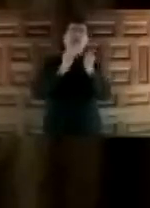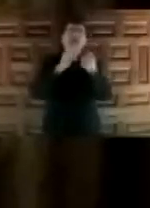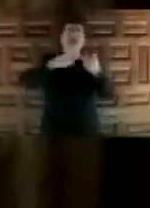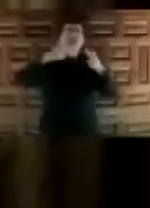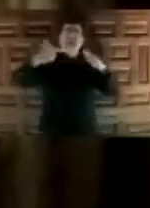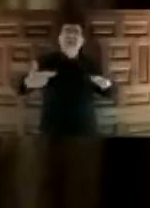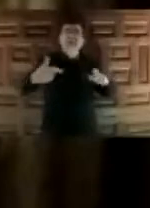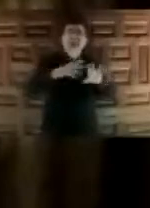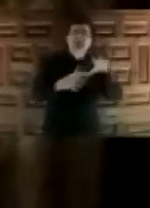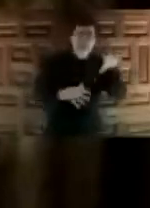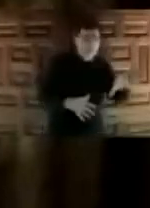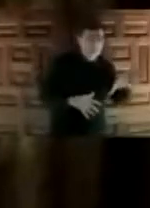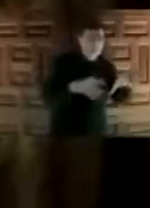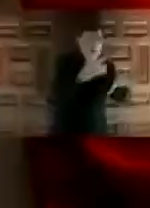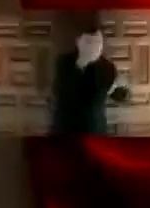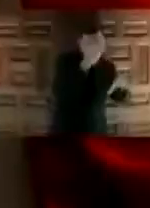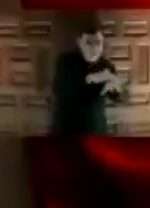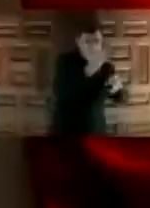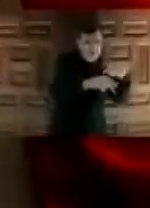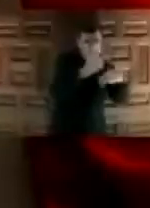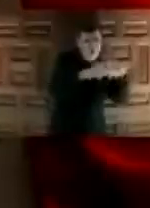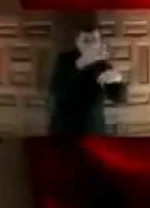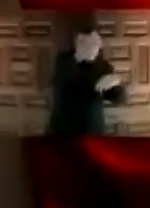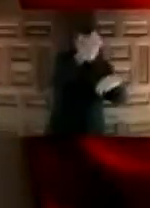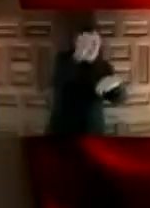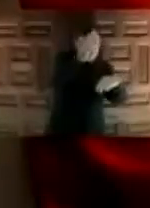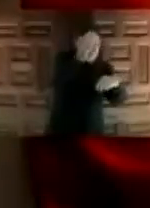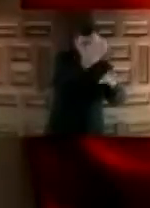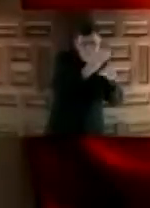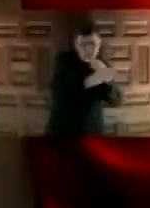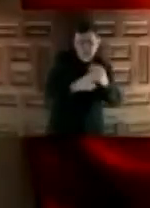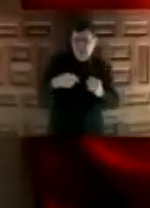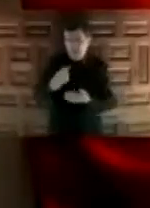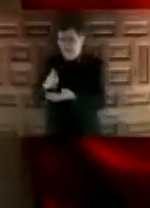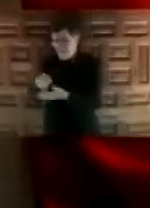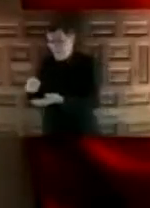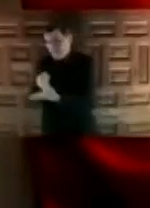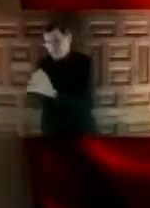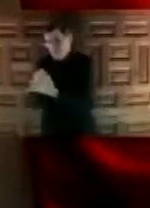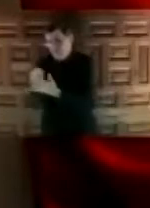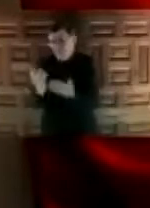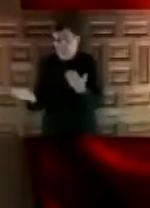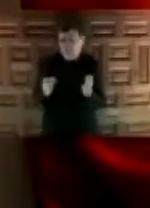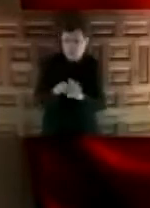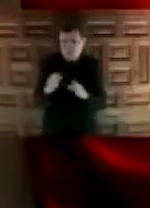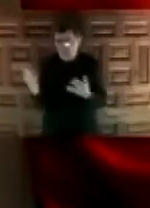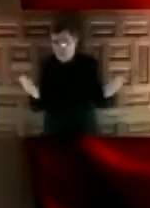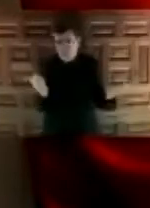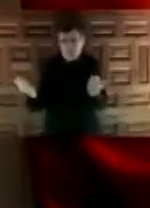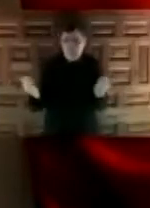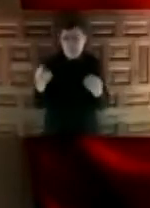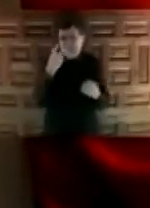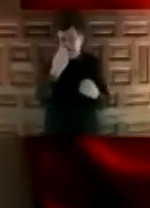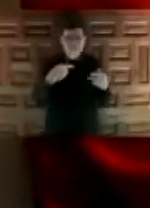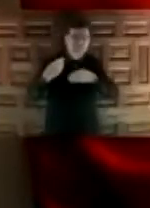relación entre la producción de conocimientos y la toma de decisiones, asunto que ha cobrado interesantes